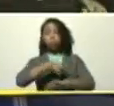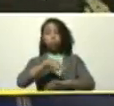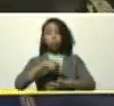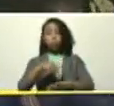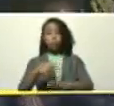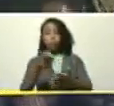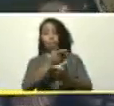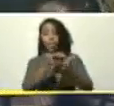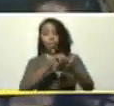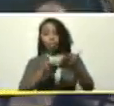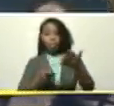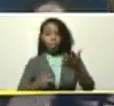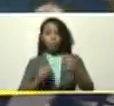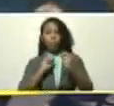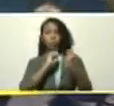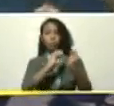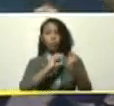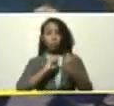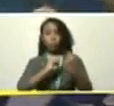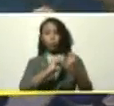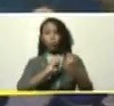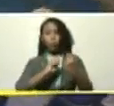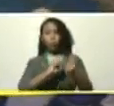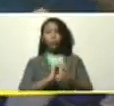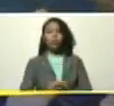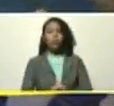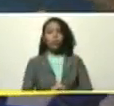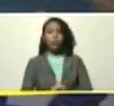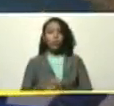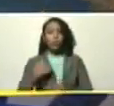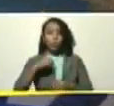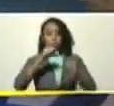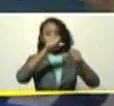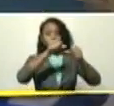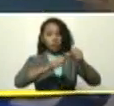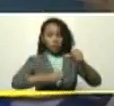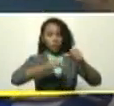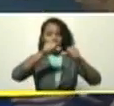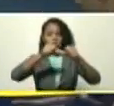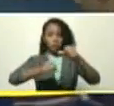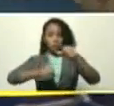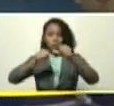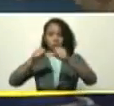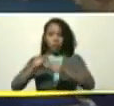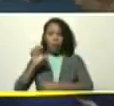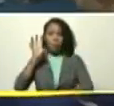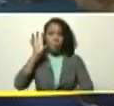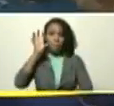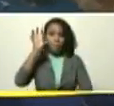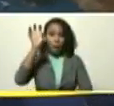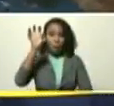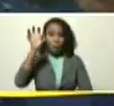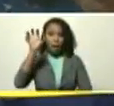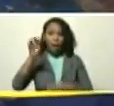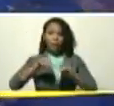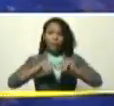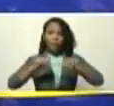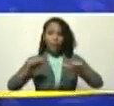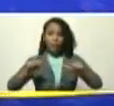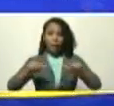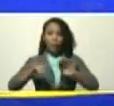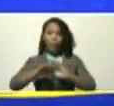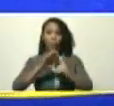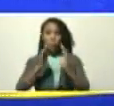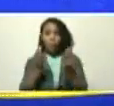detallada. Hemos revisado el mapa de la geopolítica mundial,